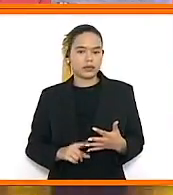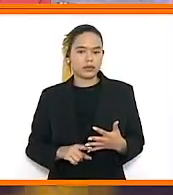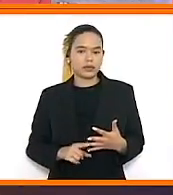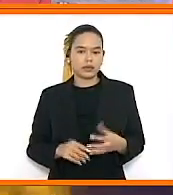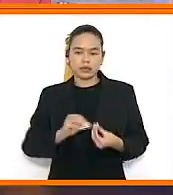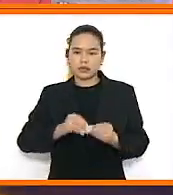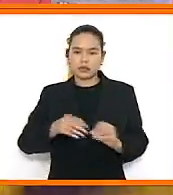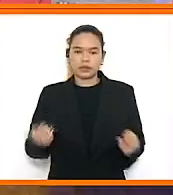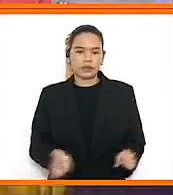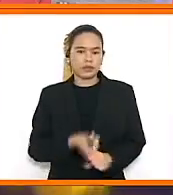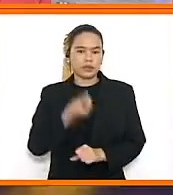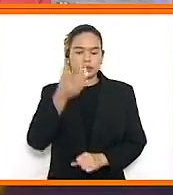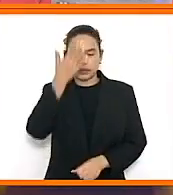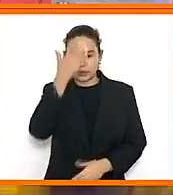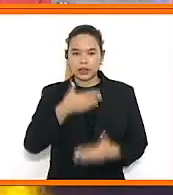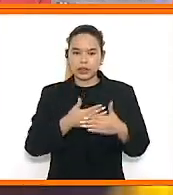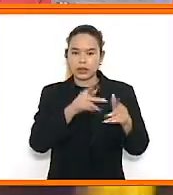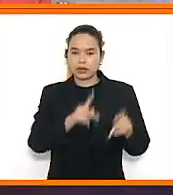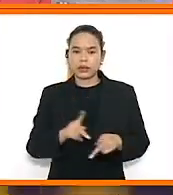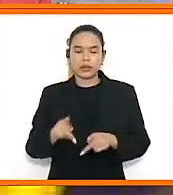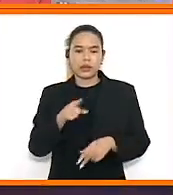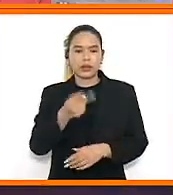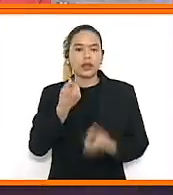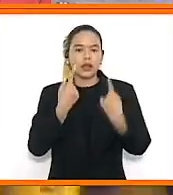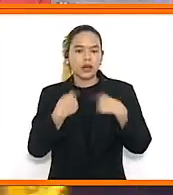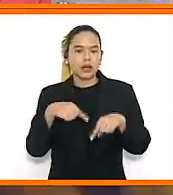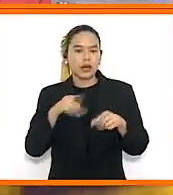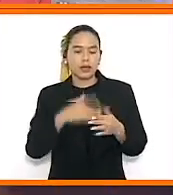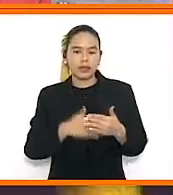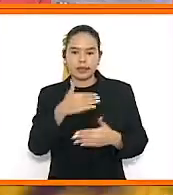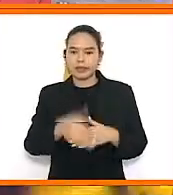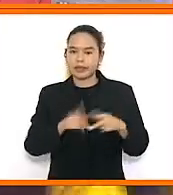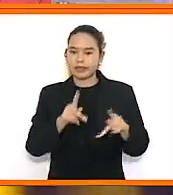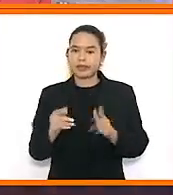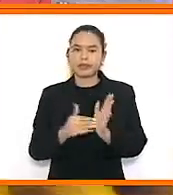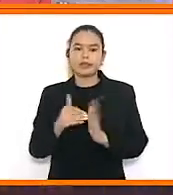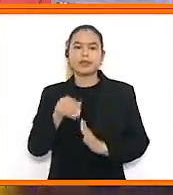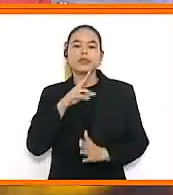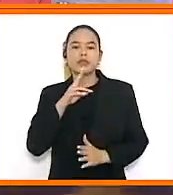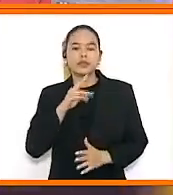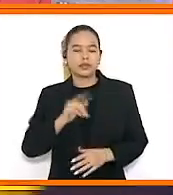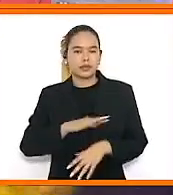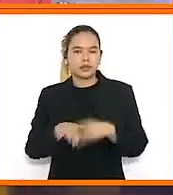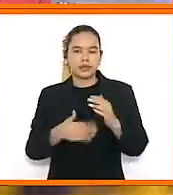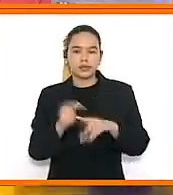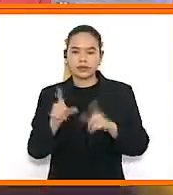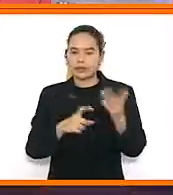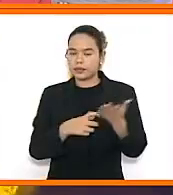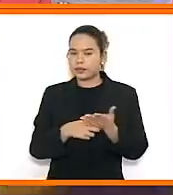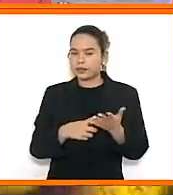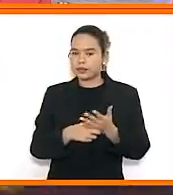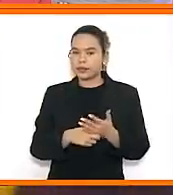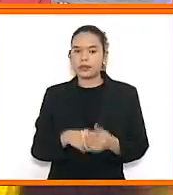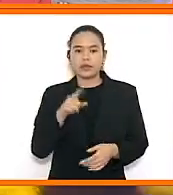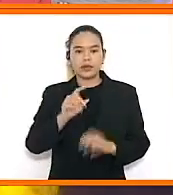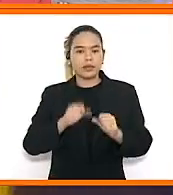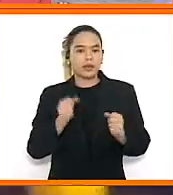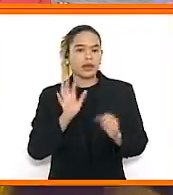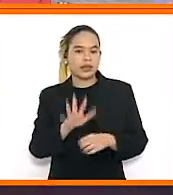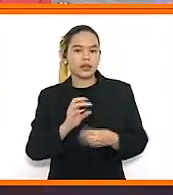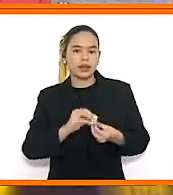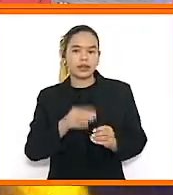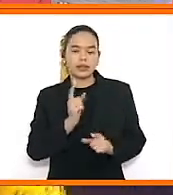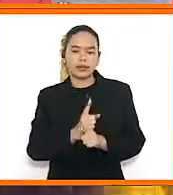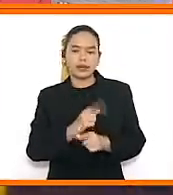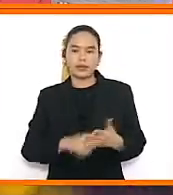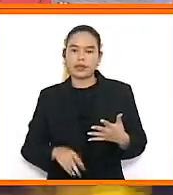Quinto número ganador y más cerca de saber si tú eres el próximo millonario de Honduras. Espero tengas ese boleto en mano y tengas estos cinco números porque este es